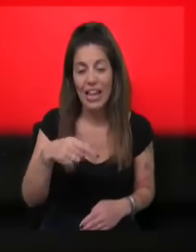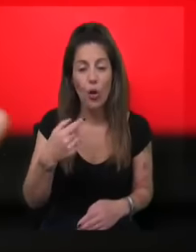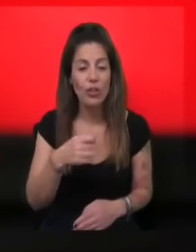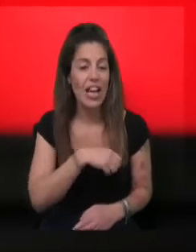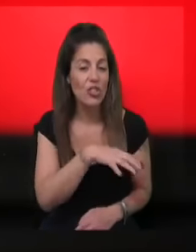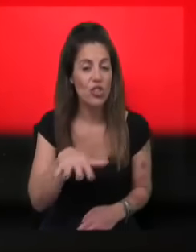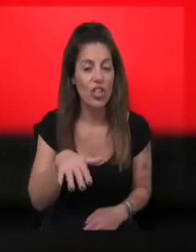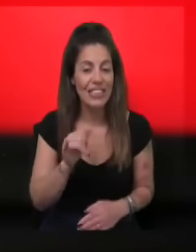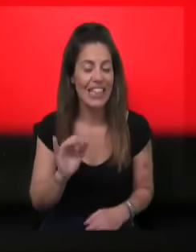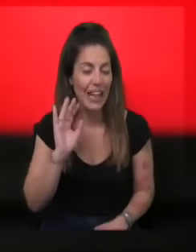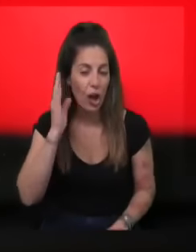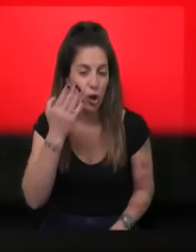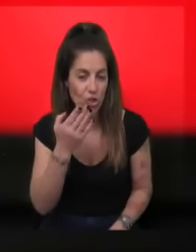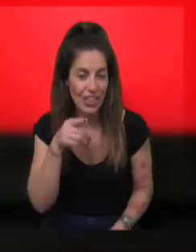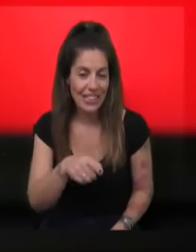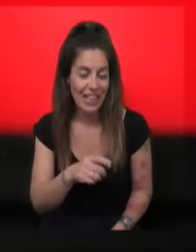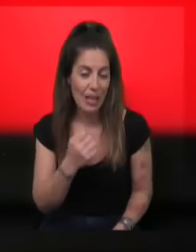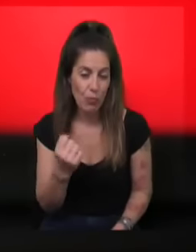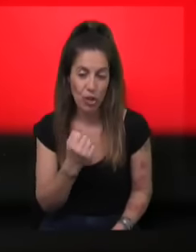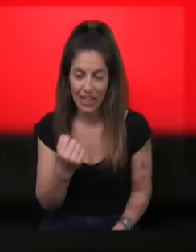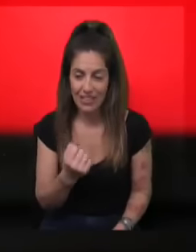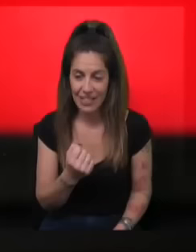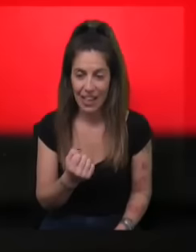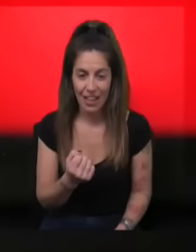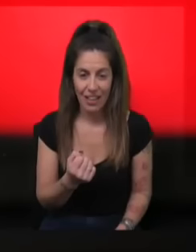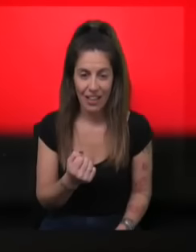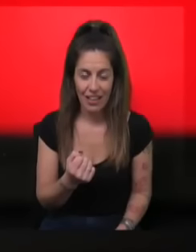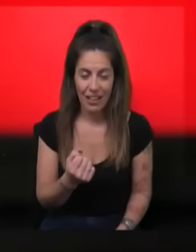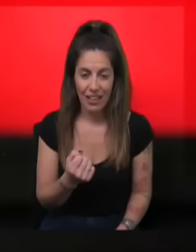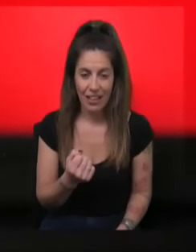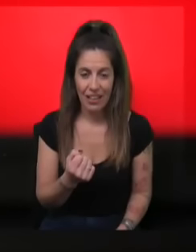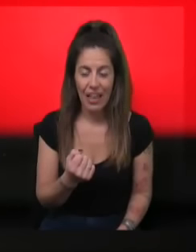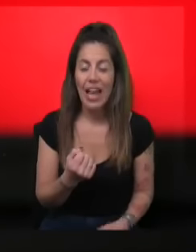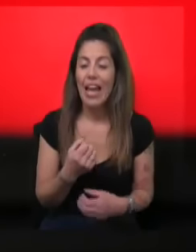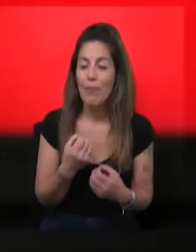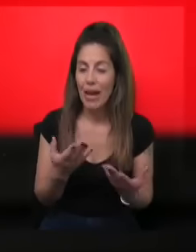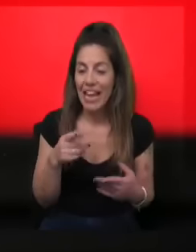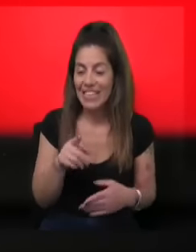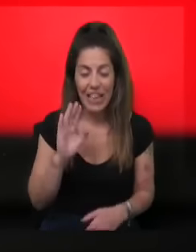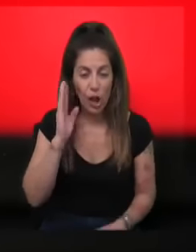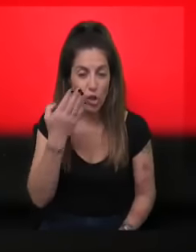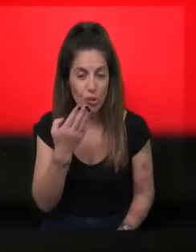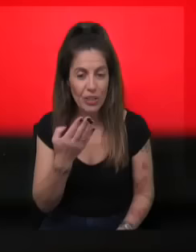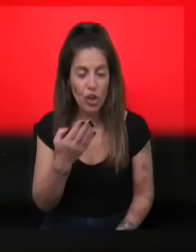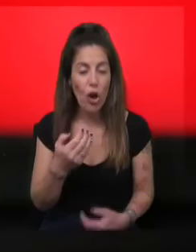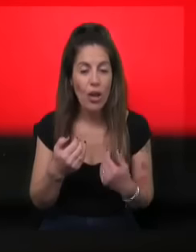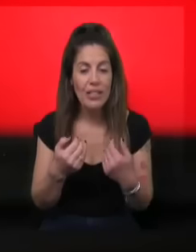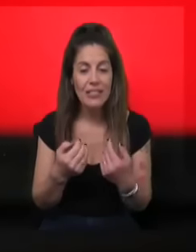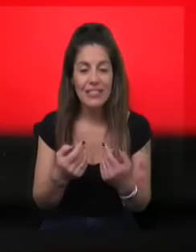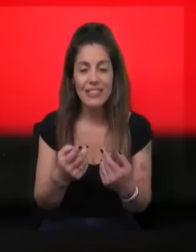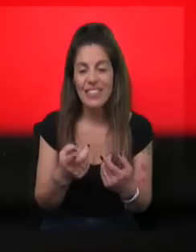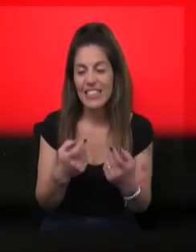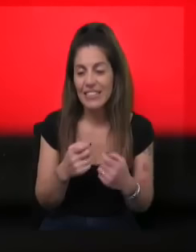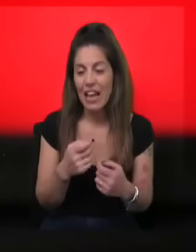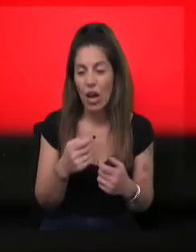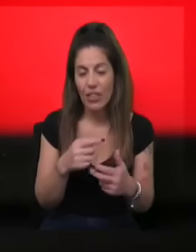tiene que reconocer a uno esa jerarquía de rectoría este y para ese reconocimiento se pesan una de tres